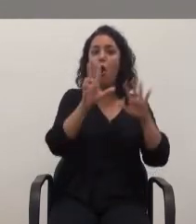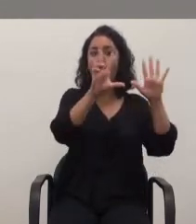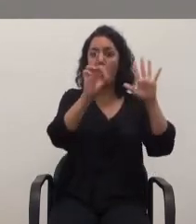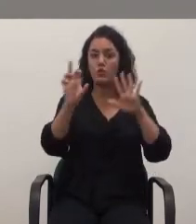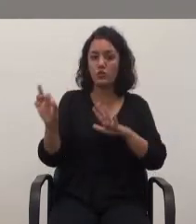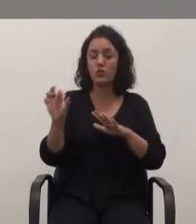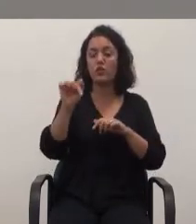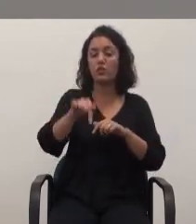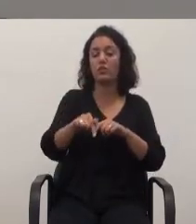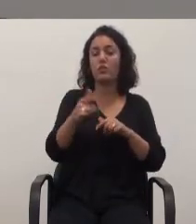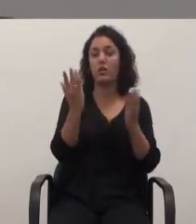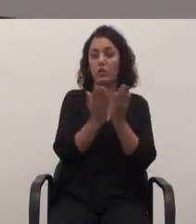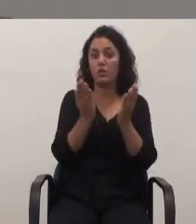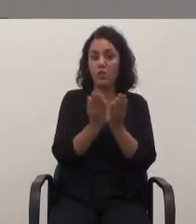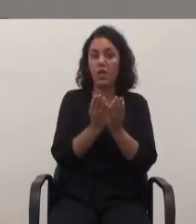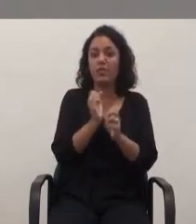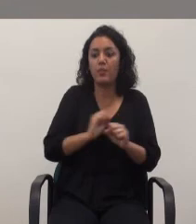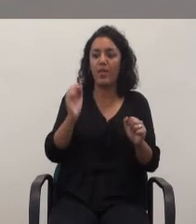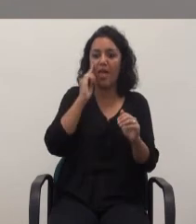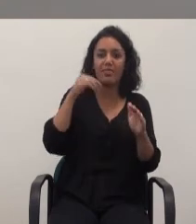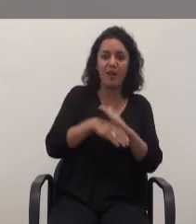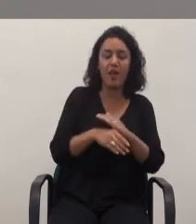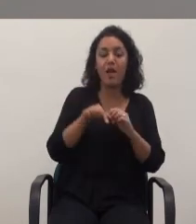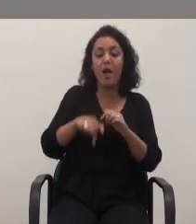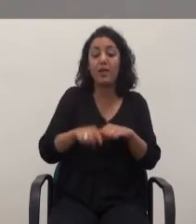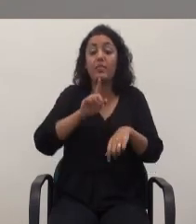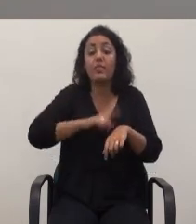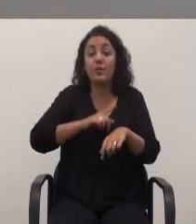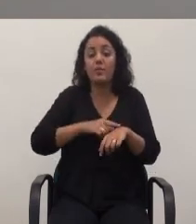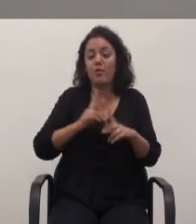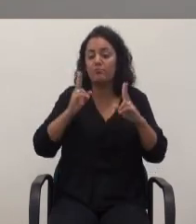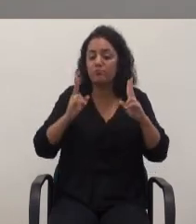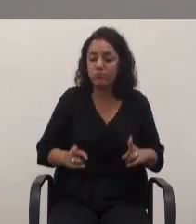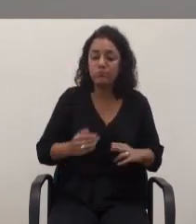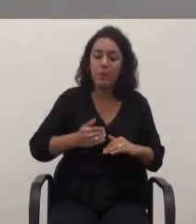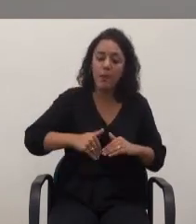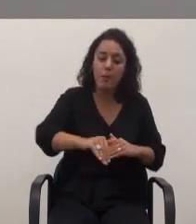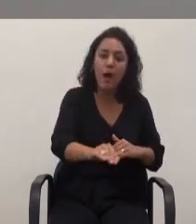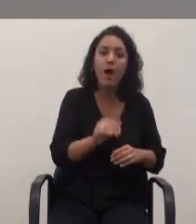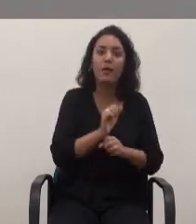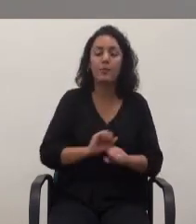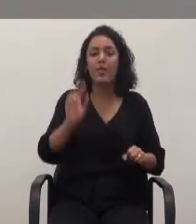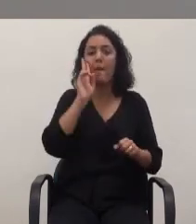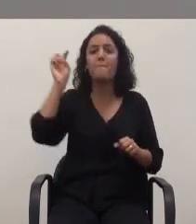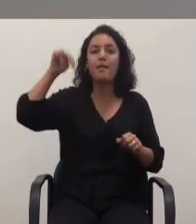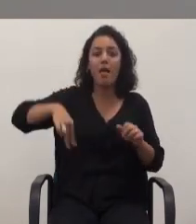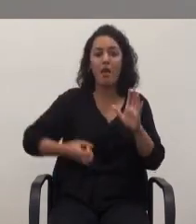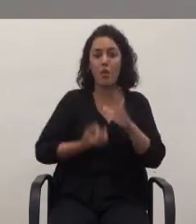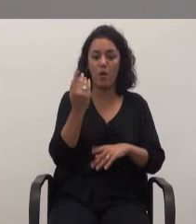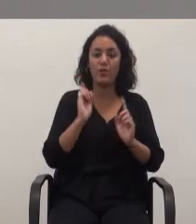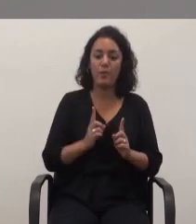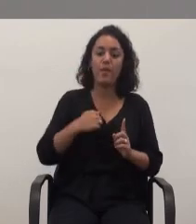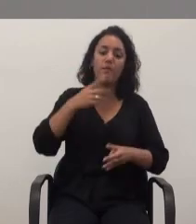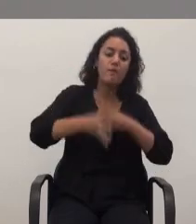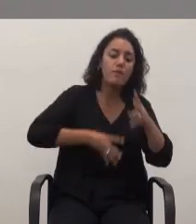similar, también dándonos un tiempo como para que este proceso de poner a funcionar un nuevo plan de estudios,